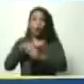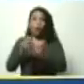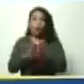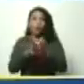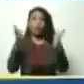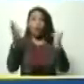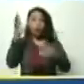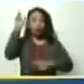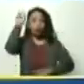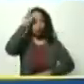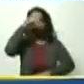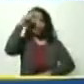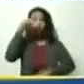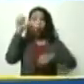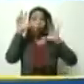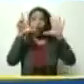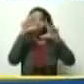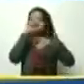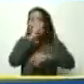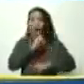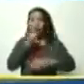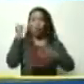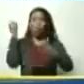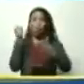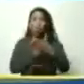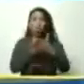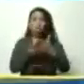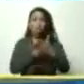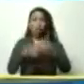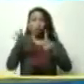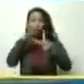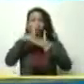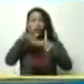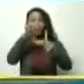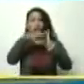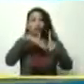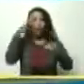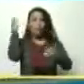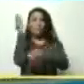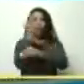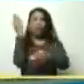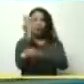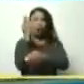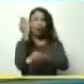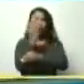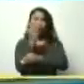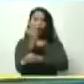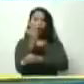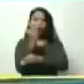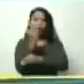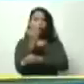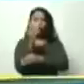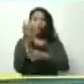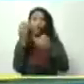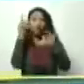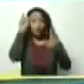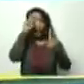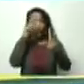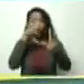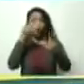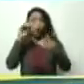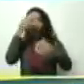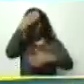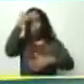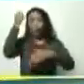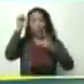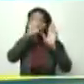enseñanza de estos ocho años de tortura persecución sanciones la gran enseñanza pasar la página